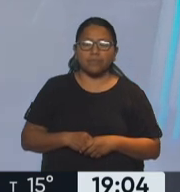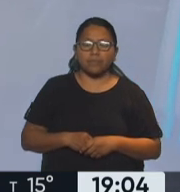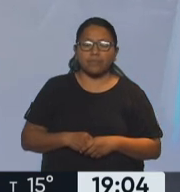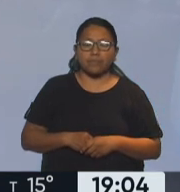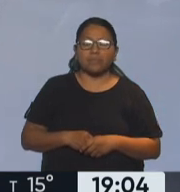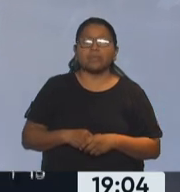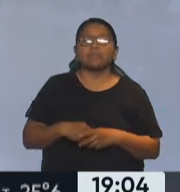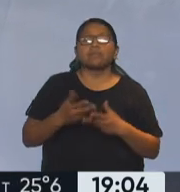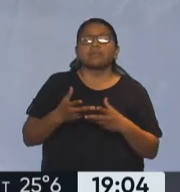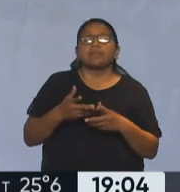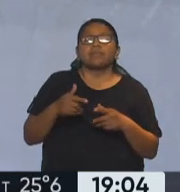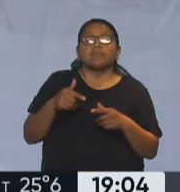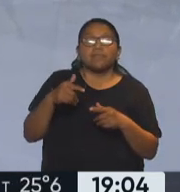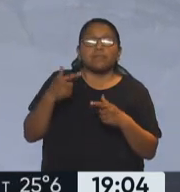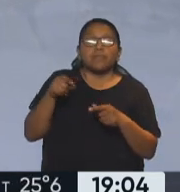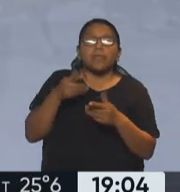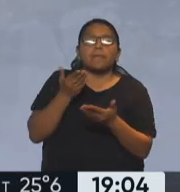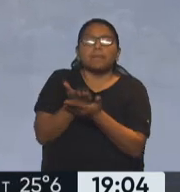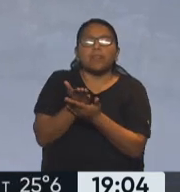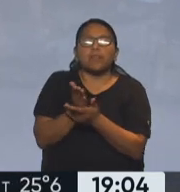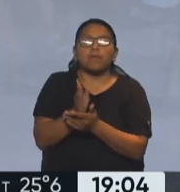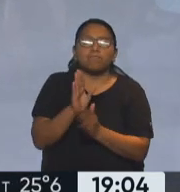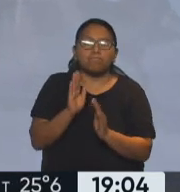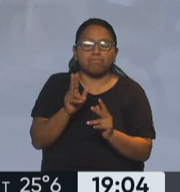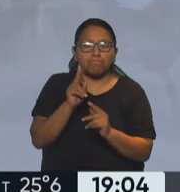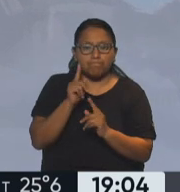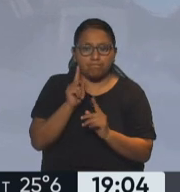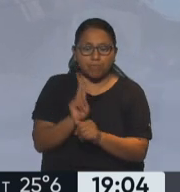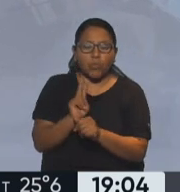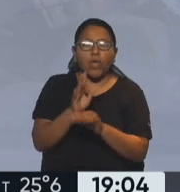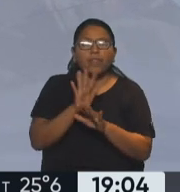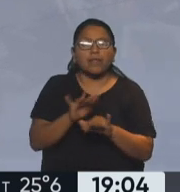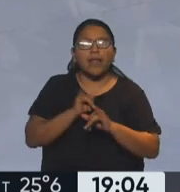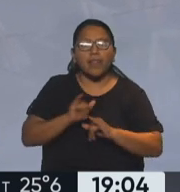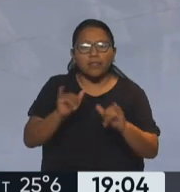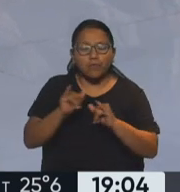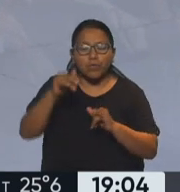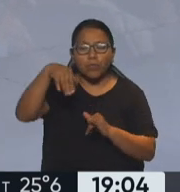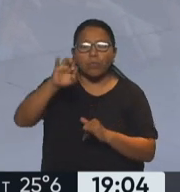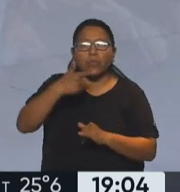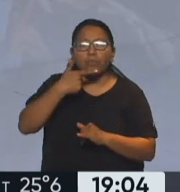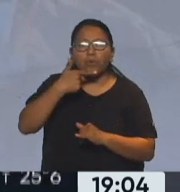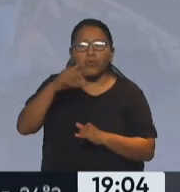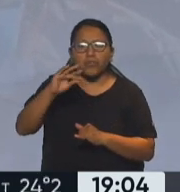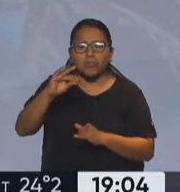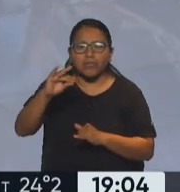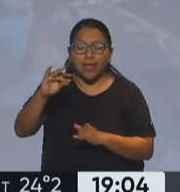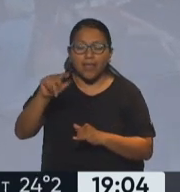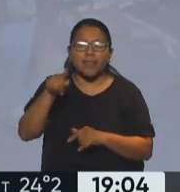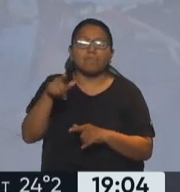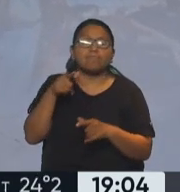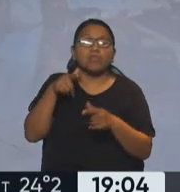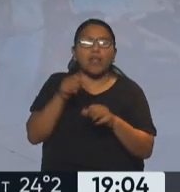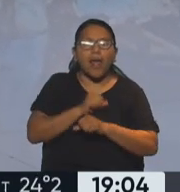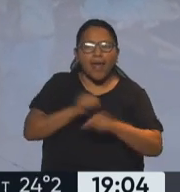La AFI, la Agencia Federal de Inteligencia Argentina, pidió prudencia ante la difusión de un informe del Mossad relacionado con los ataques